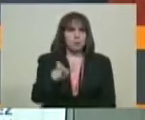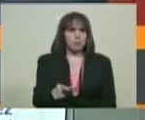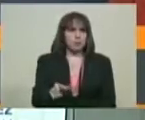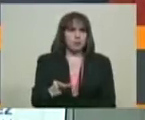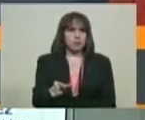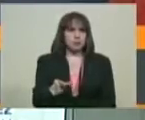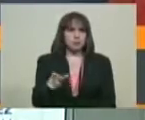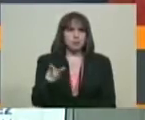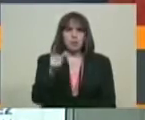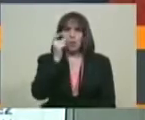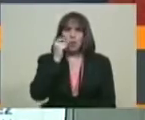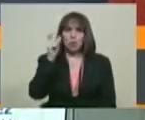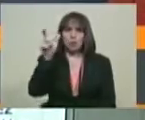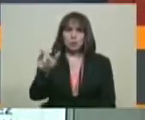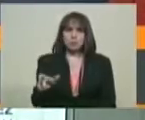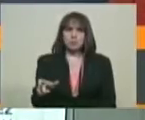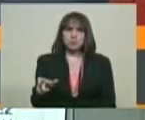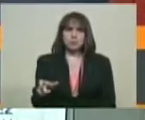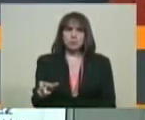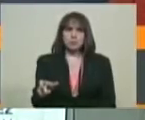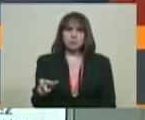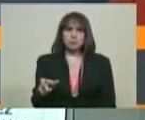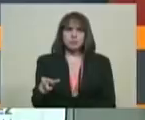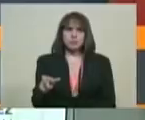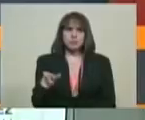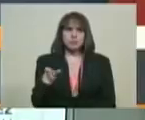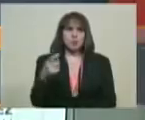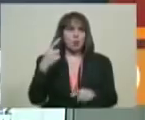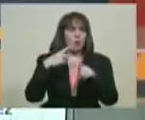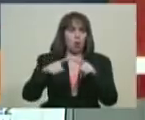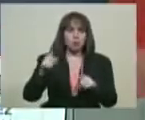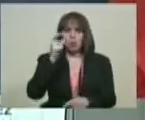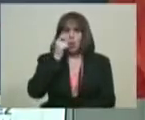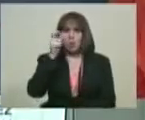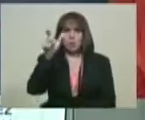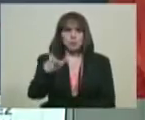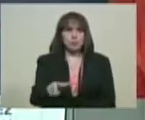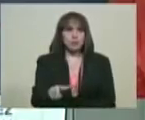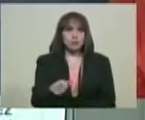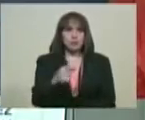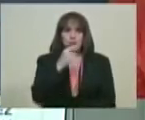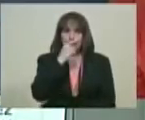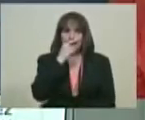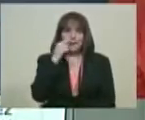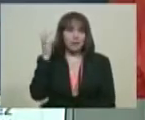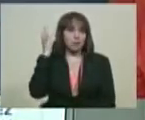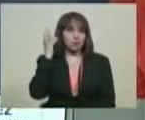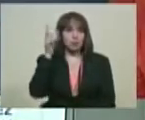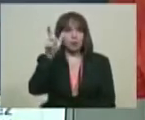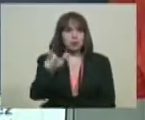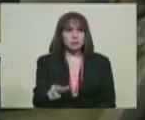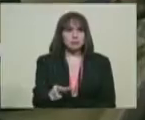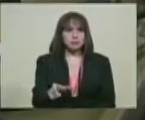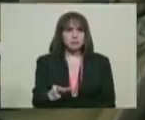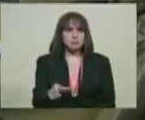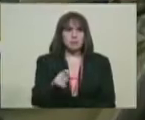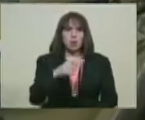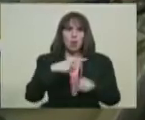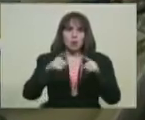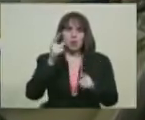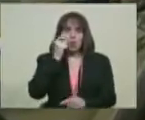Michel Colón, Alex Main, Román Migus, Maite Mola, Juan Carlos